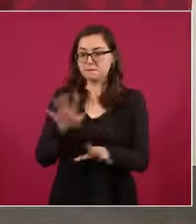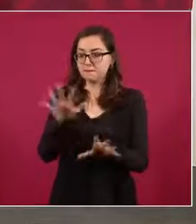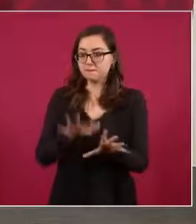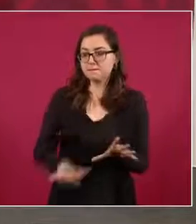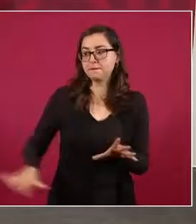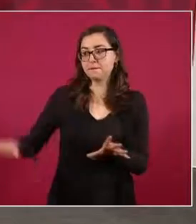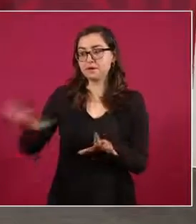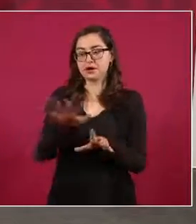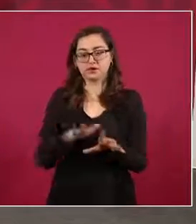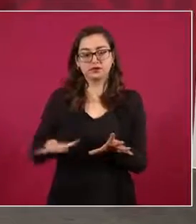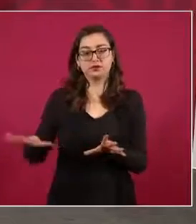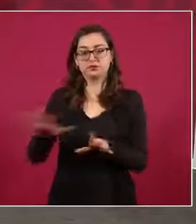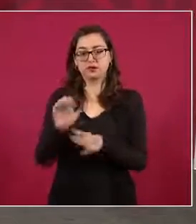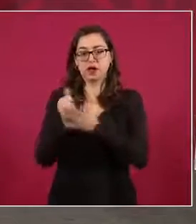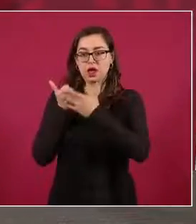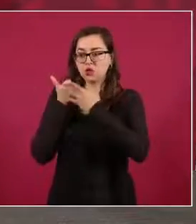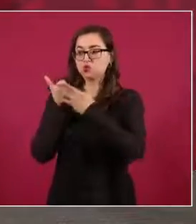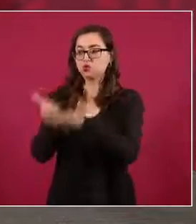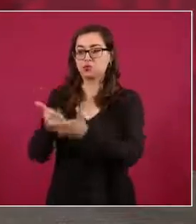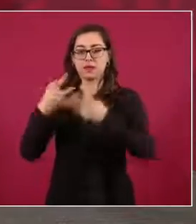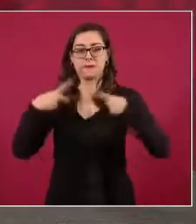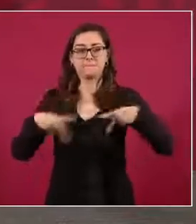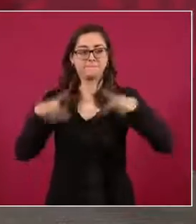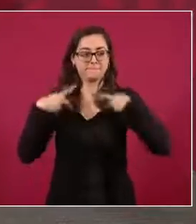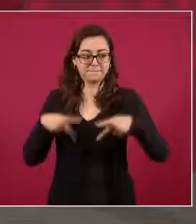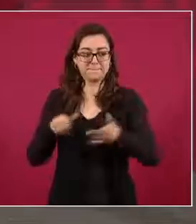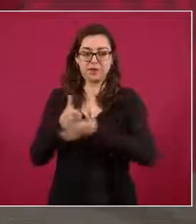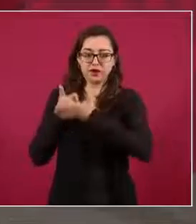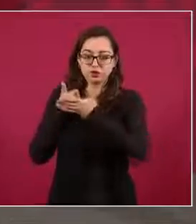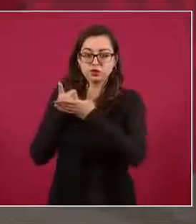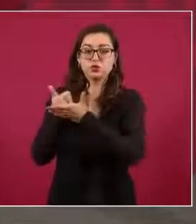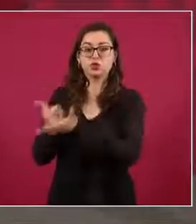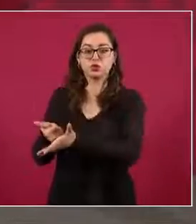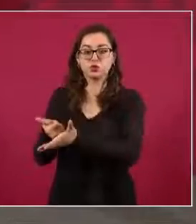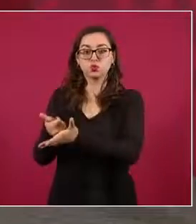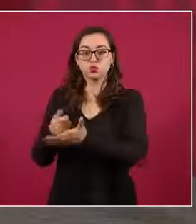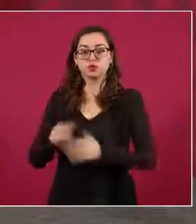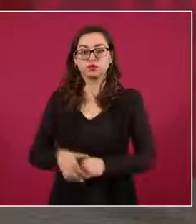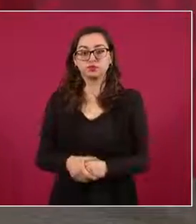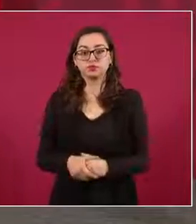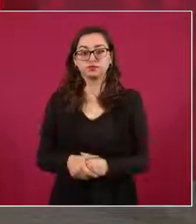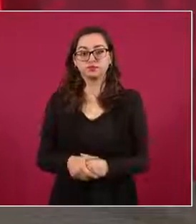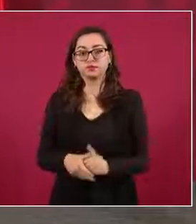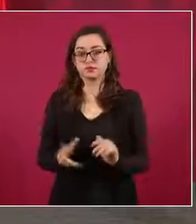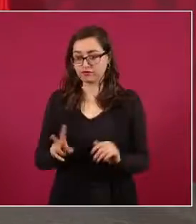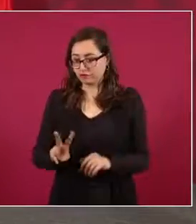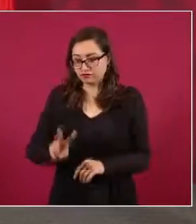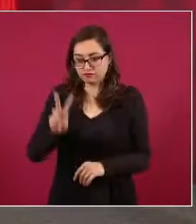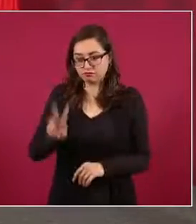al pueblo, que beneficia a la gente. La pura construcción